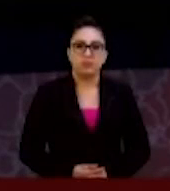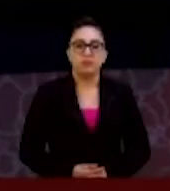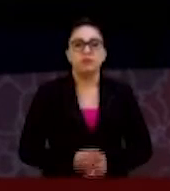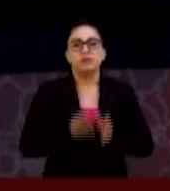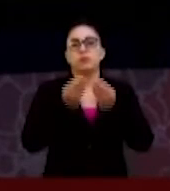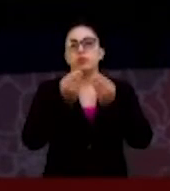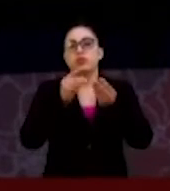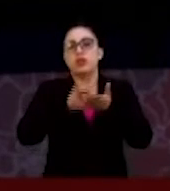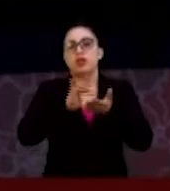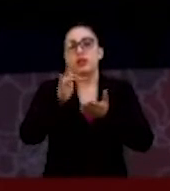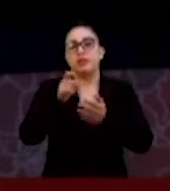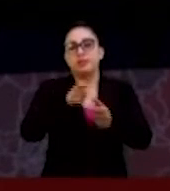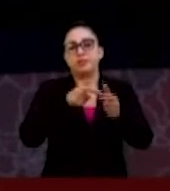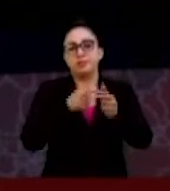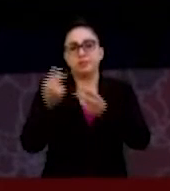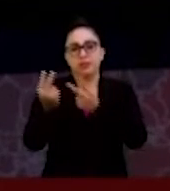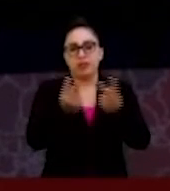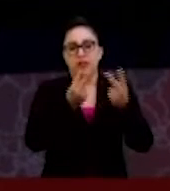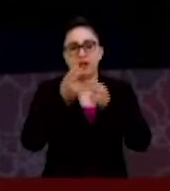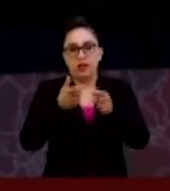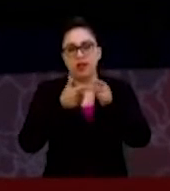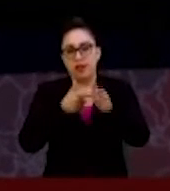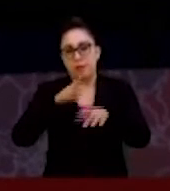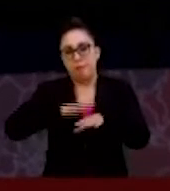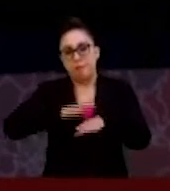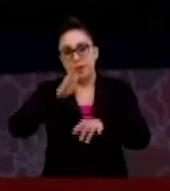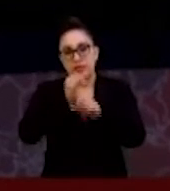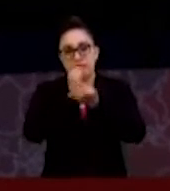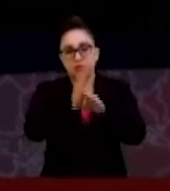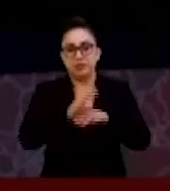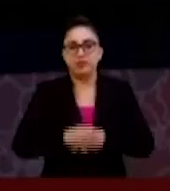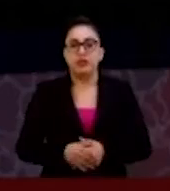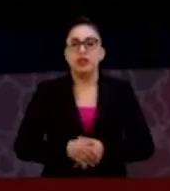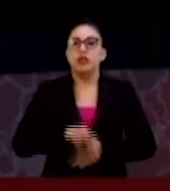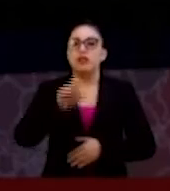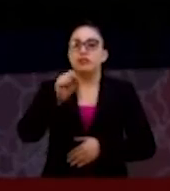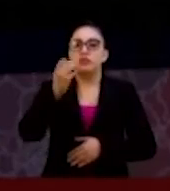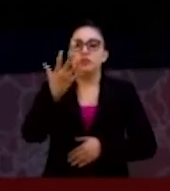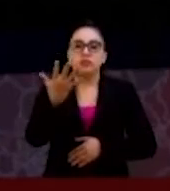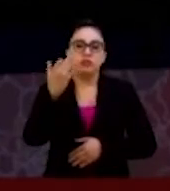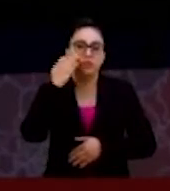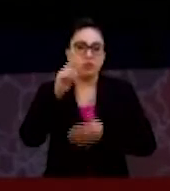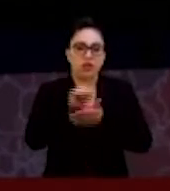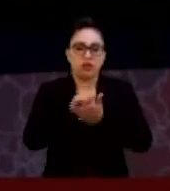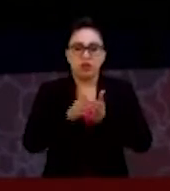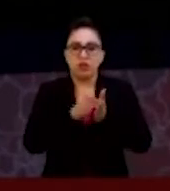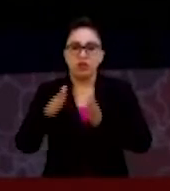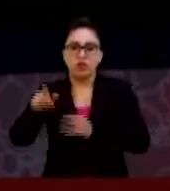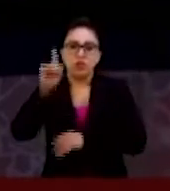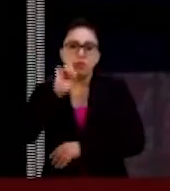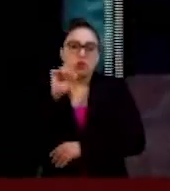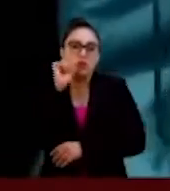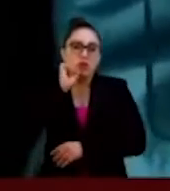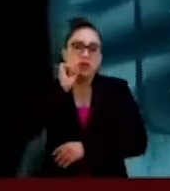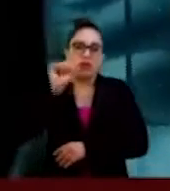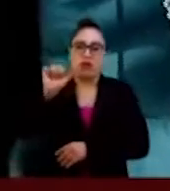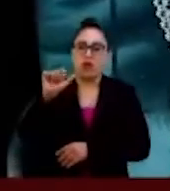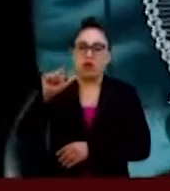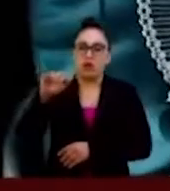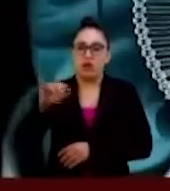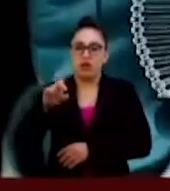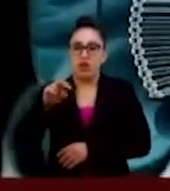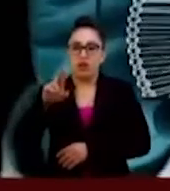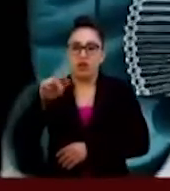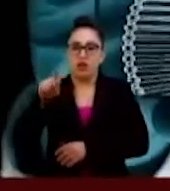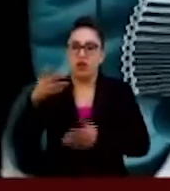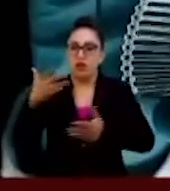Muchísimas gracias por continuar con nosotros. Vámonos con la información. Mire, en la 65 legislatura, la senadora Alejandra Lagunes impulsó una agenda a favor